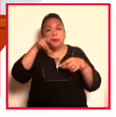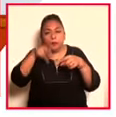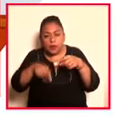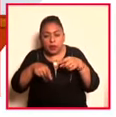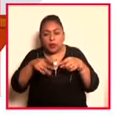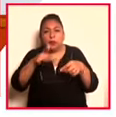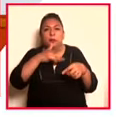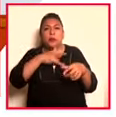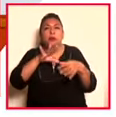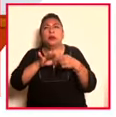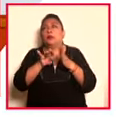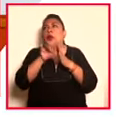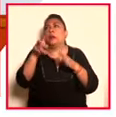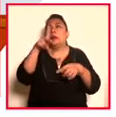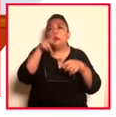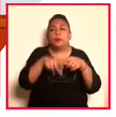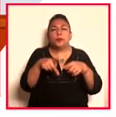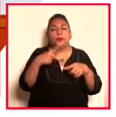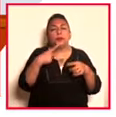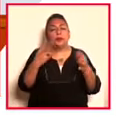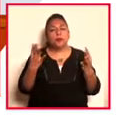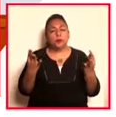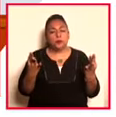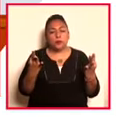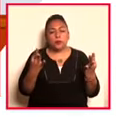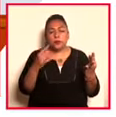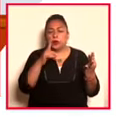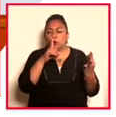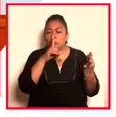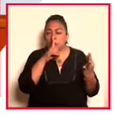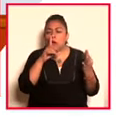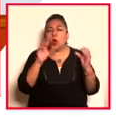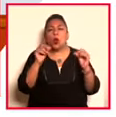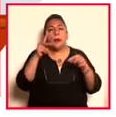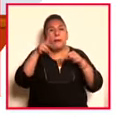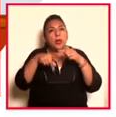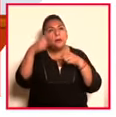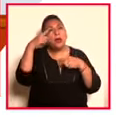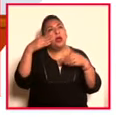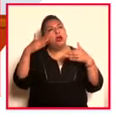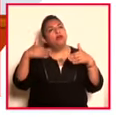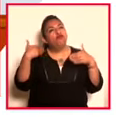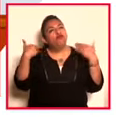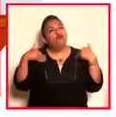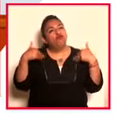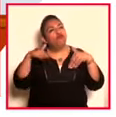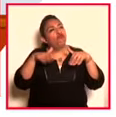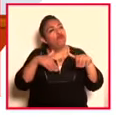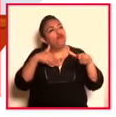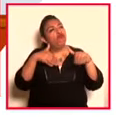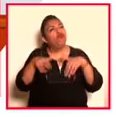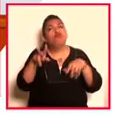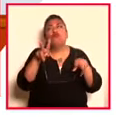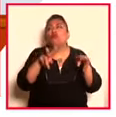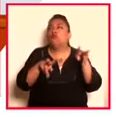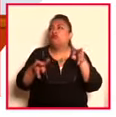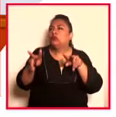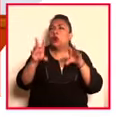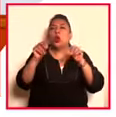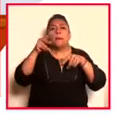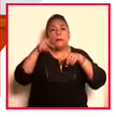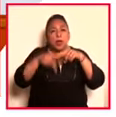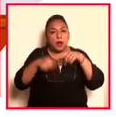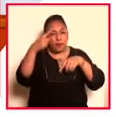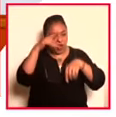meditación en silencio, una pausa para el paseo contemplativo, una pausa para el contacto con los seres queridos, pero de